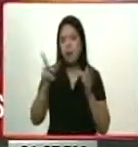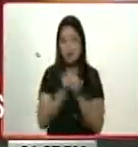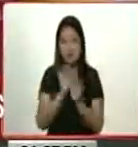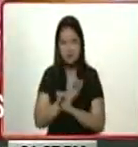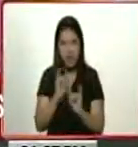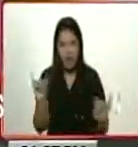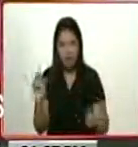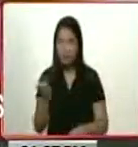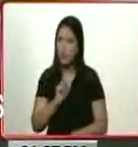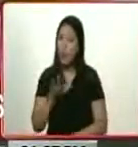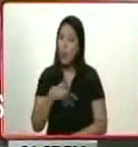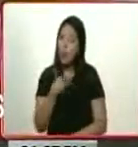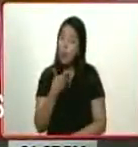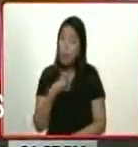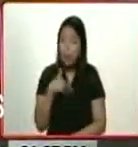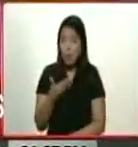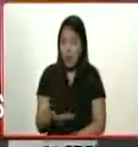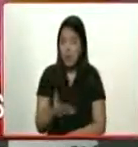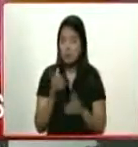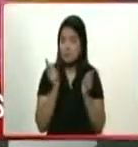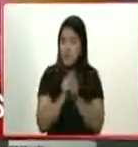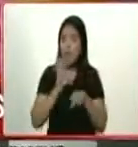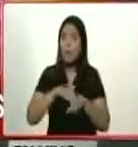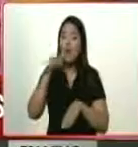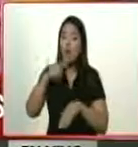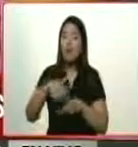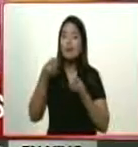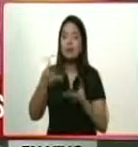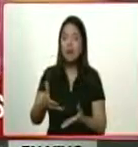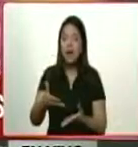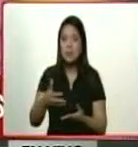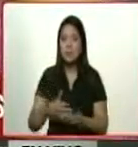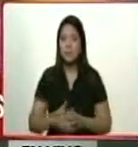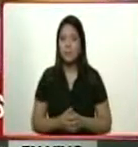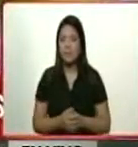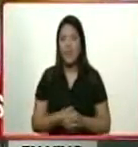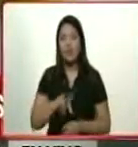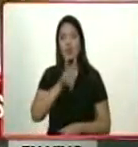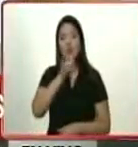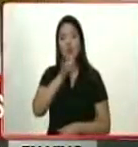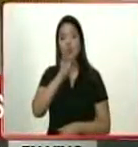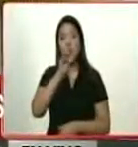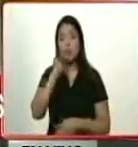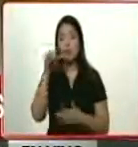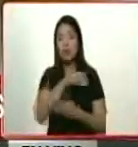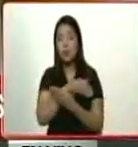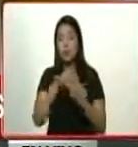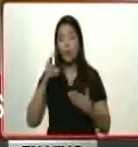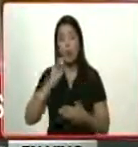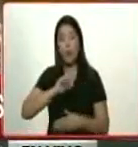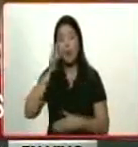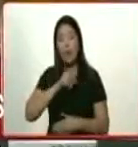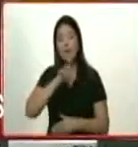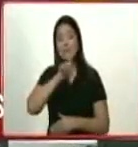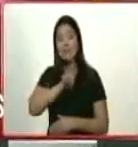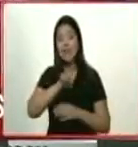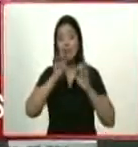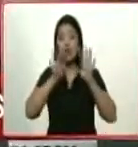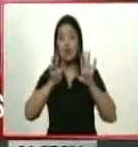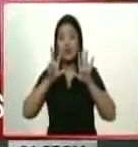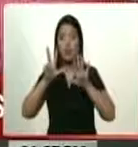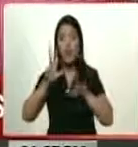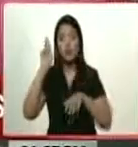la compañera Aide Jiménez, al compañero Fidel, compañeros candidatos a la Asamblea Nacional, caficultores y caficultoras. Esto